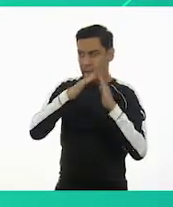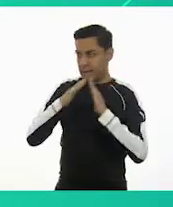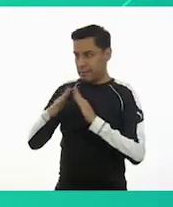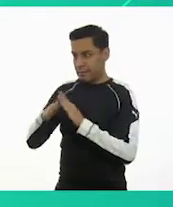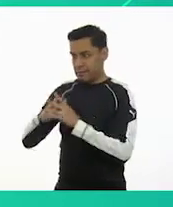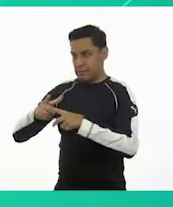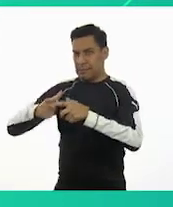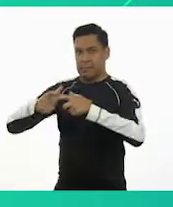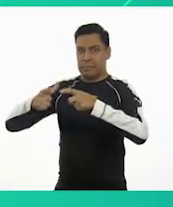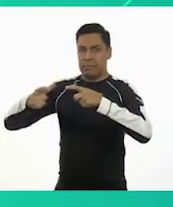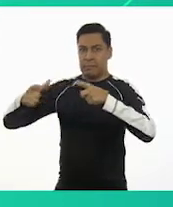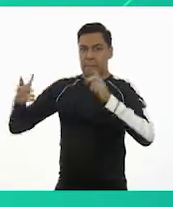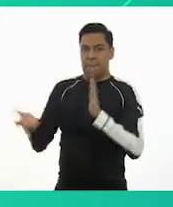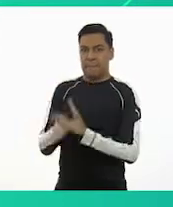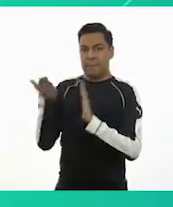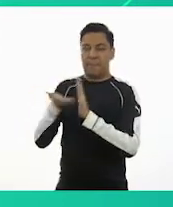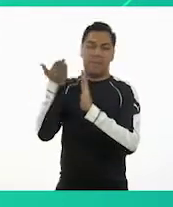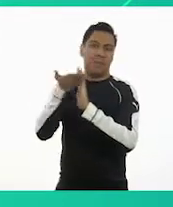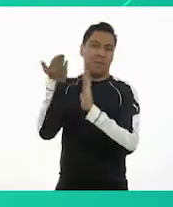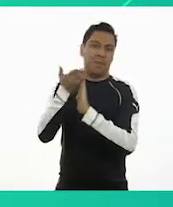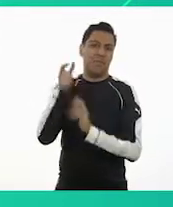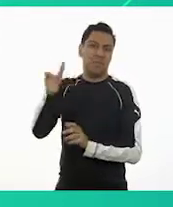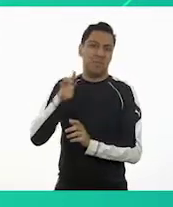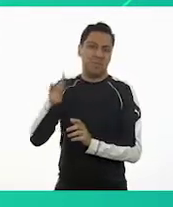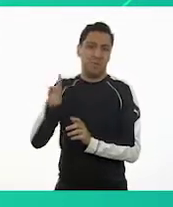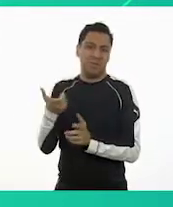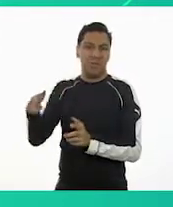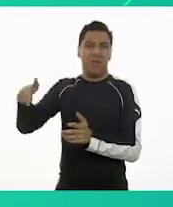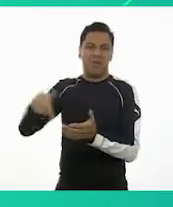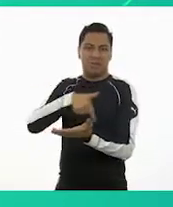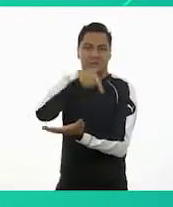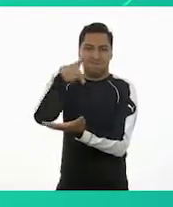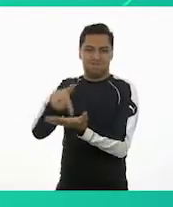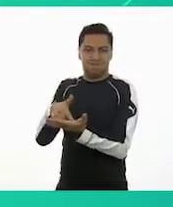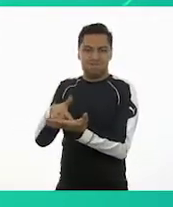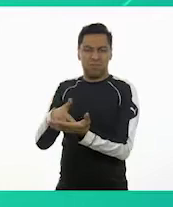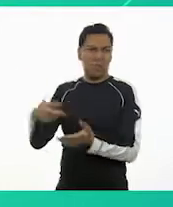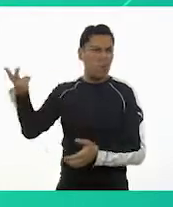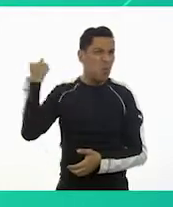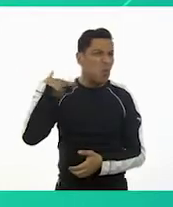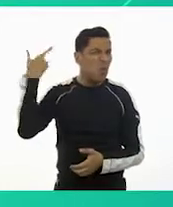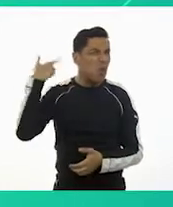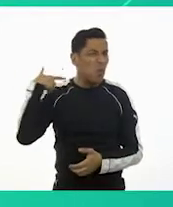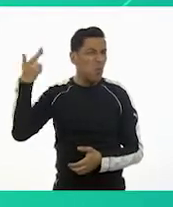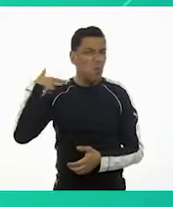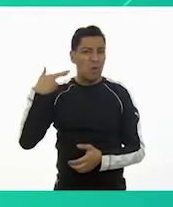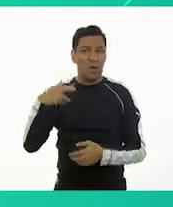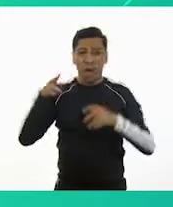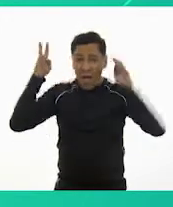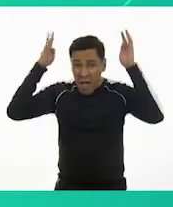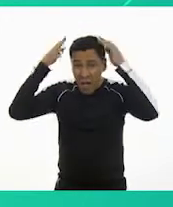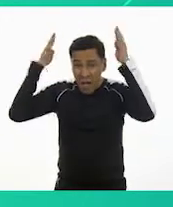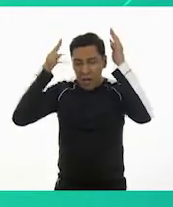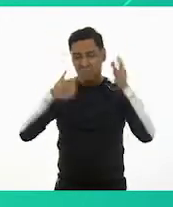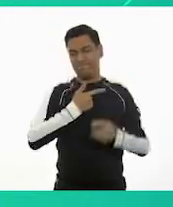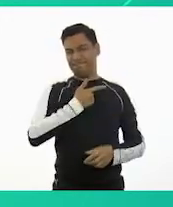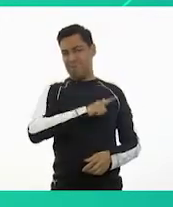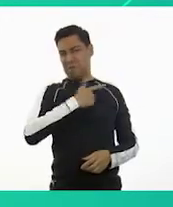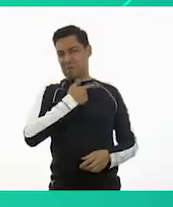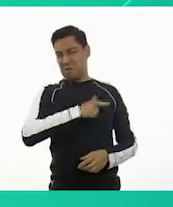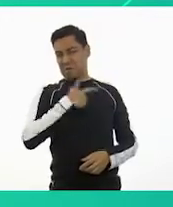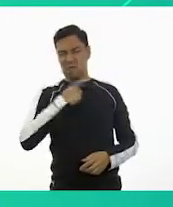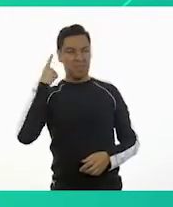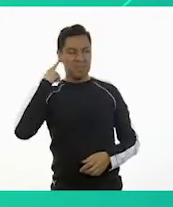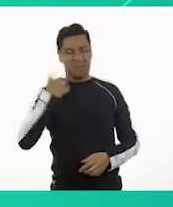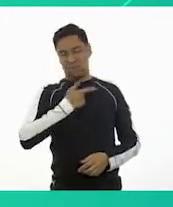y está muy rodeado de muchas casas que hacen mucho ruido, y los ajolotes no les gusta mucho el ruido que generamos los